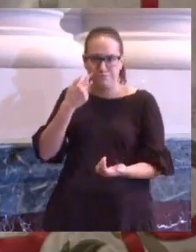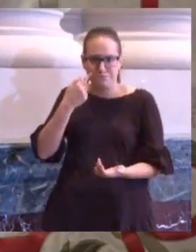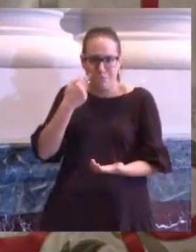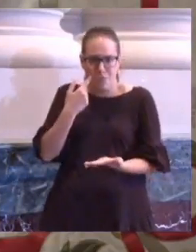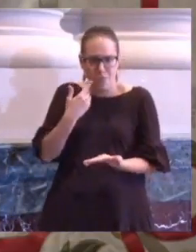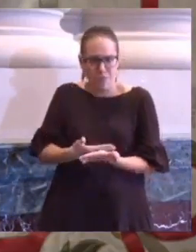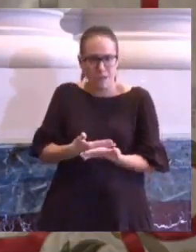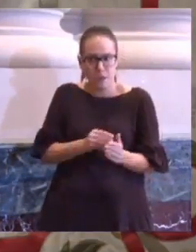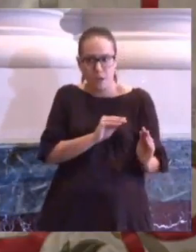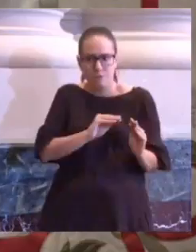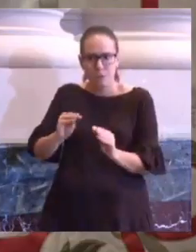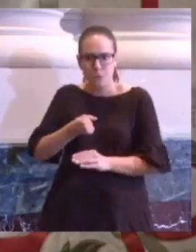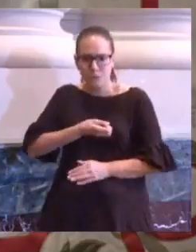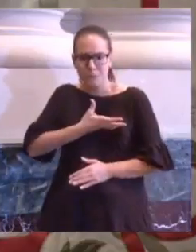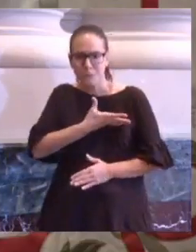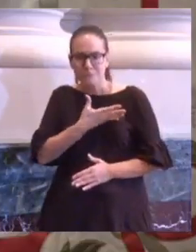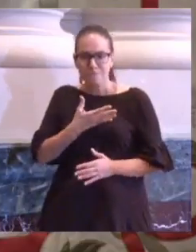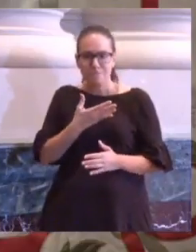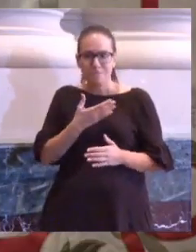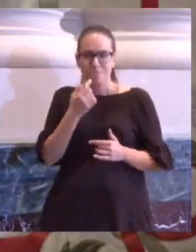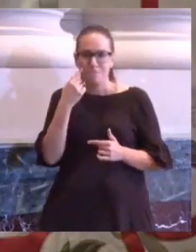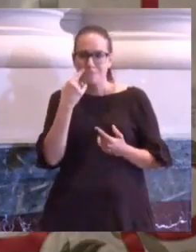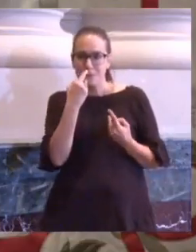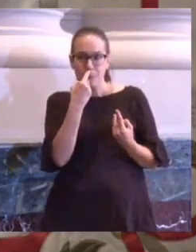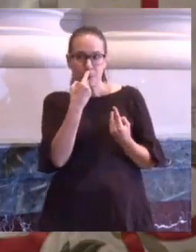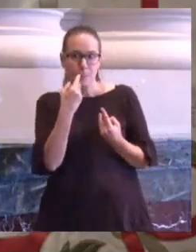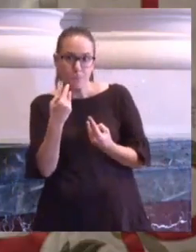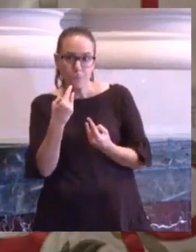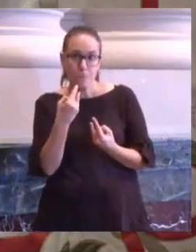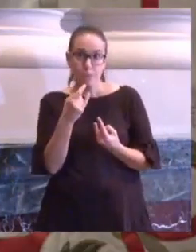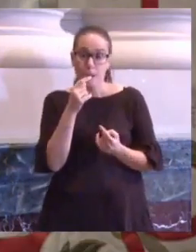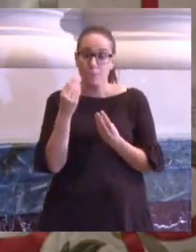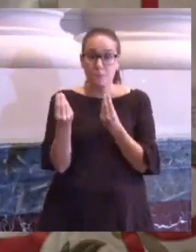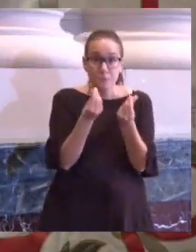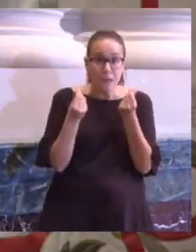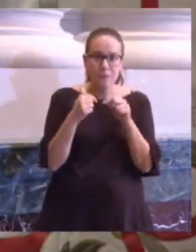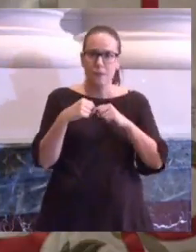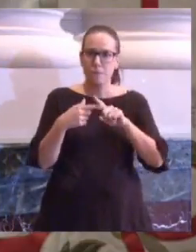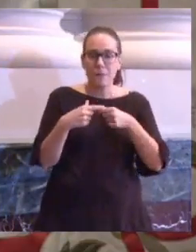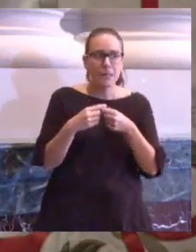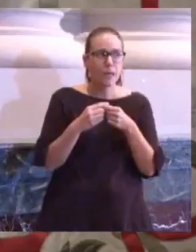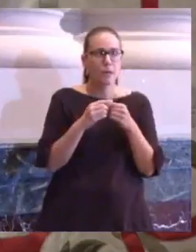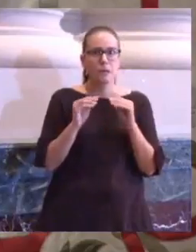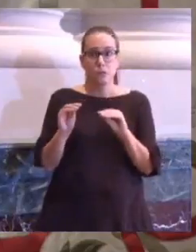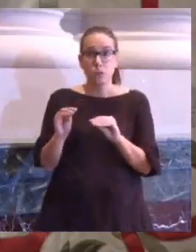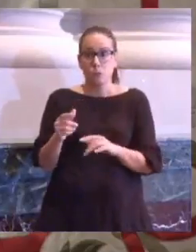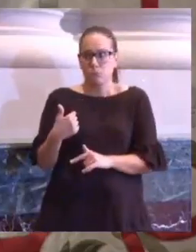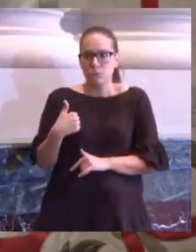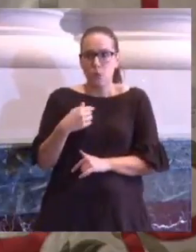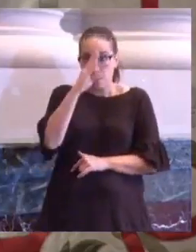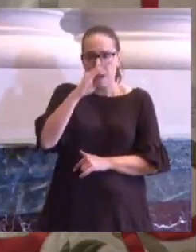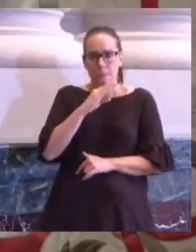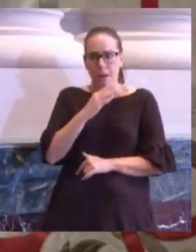esa inclinación suya, ese ambiente familiar en el que ella nació, en el que ella se ha desenvuelto. Yo conocí a su padre,